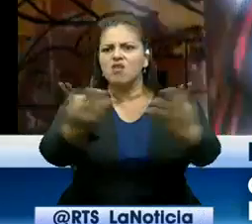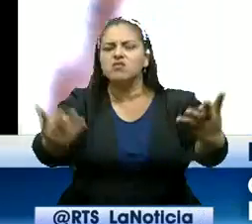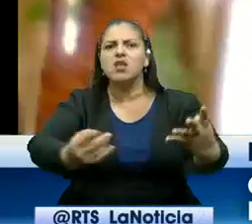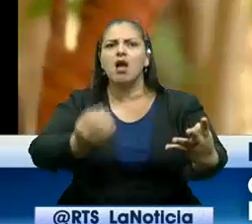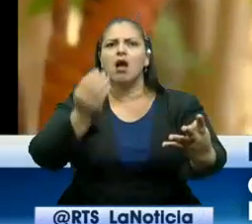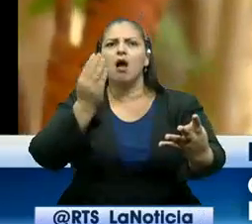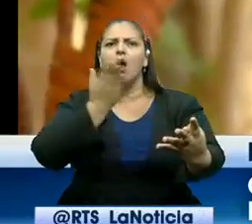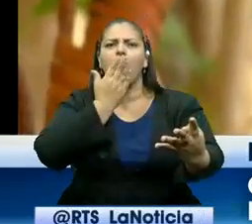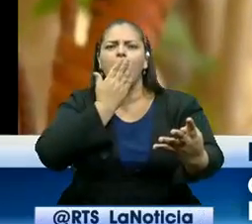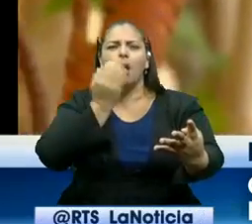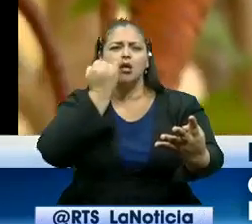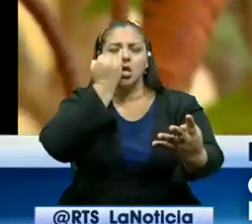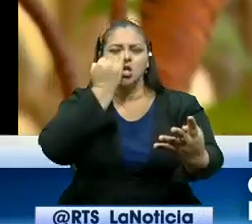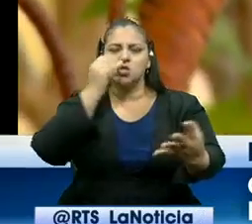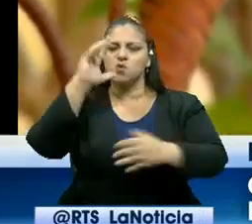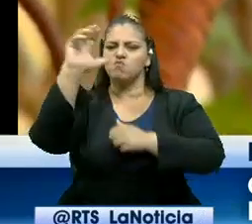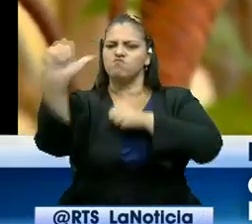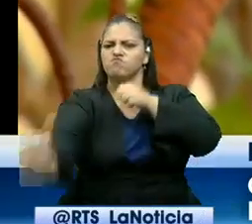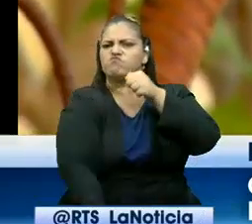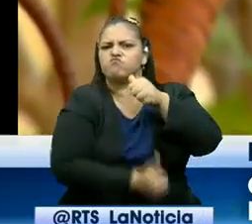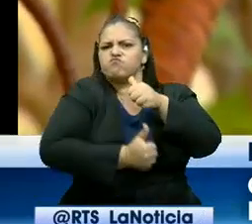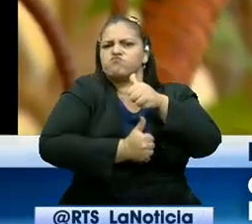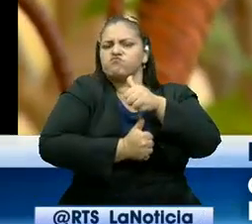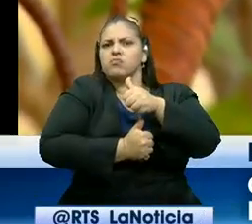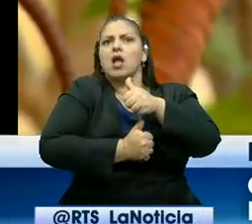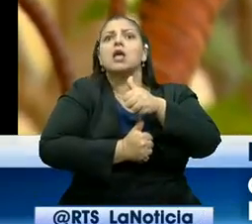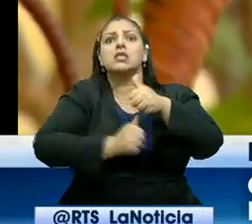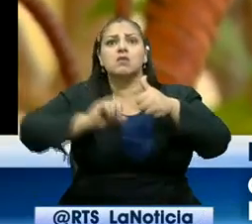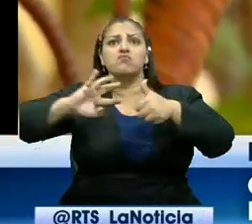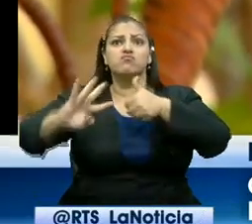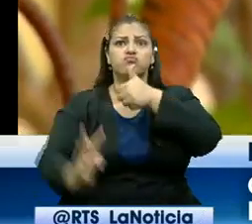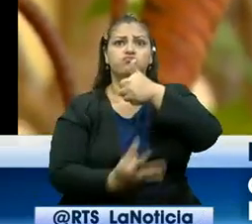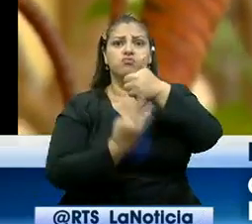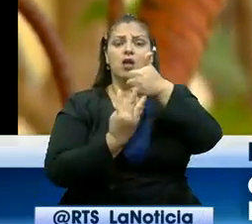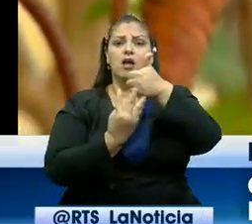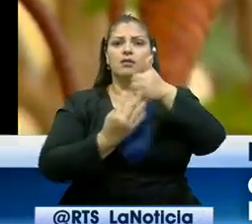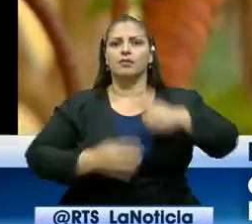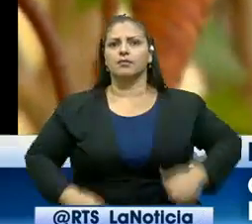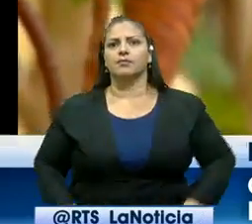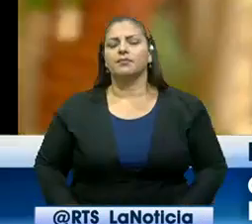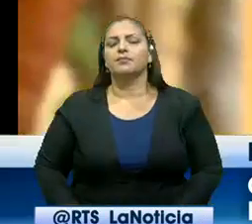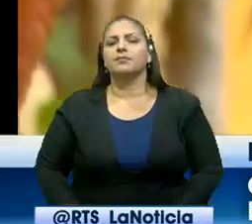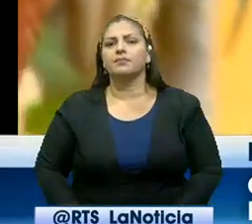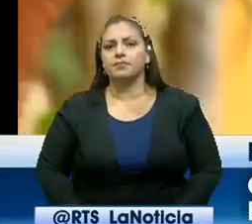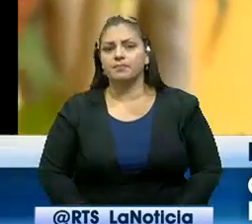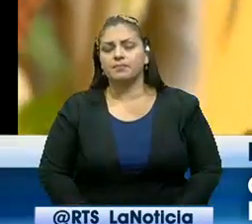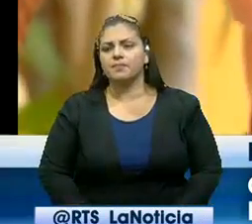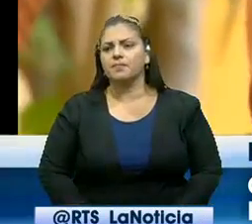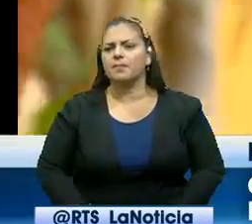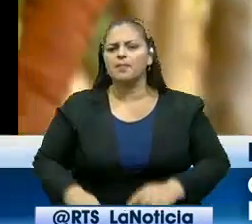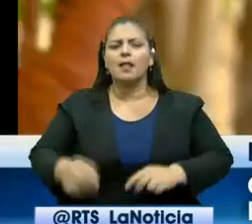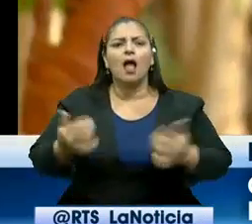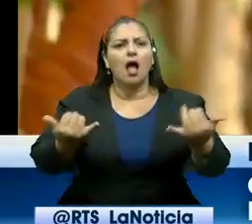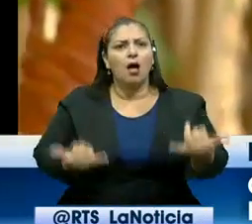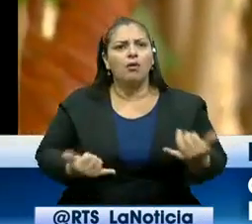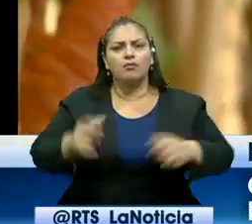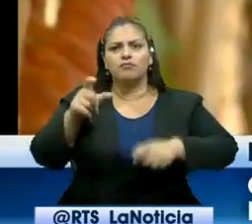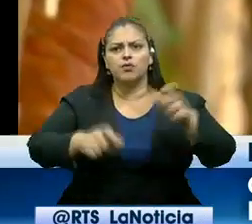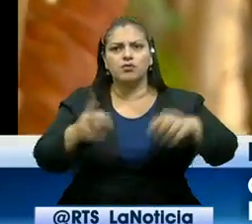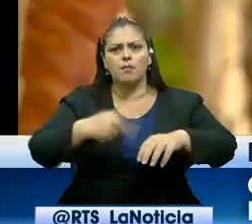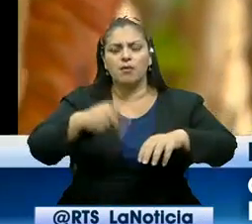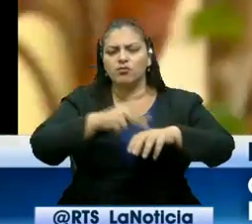creencias. Y gracias a ellos, a esas crónicas de Indias, más los objetos arqueológicos que